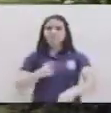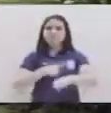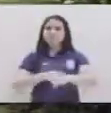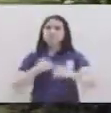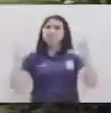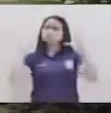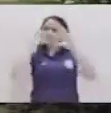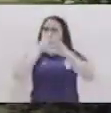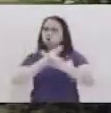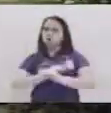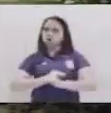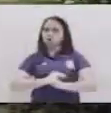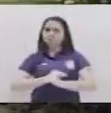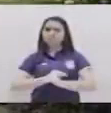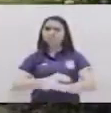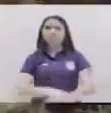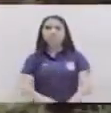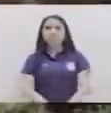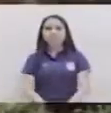muy noche,